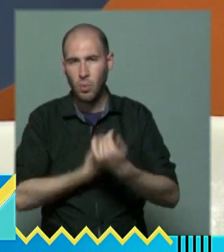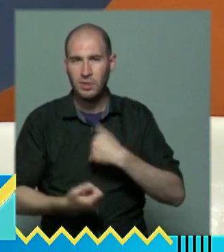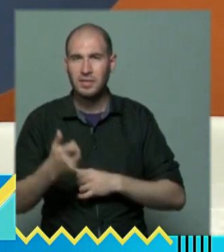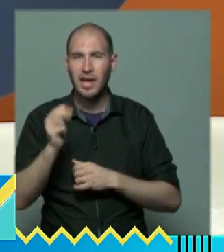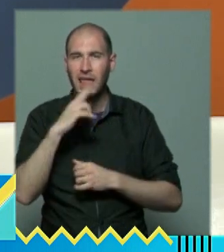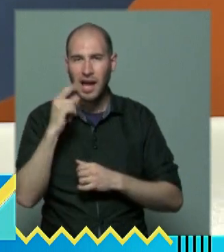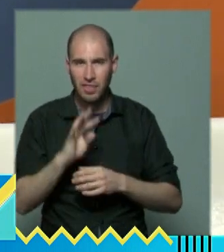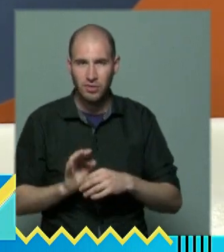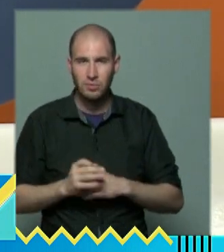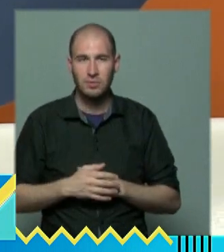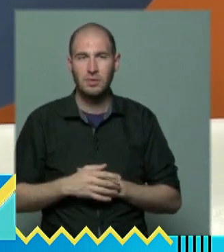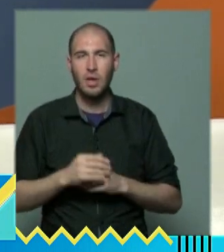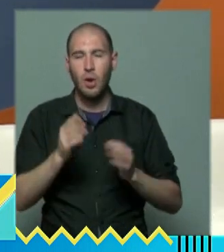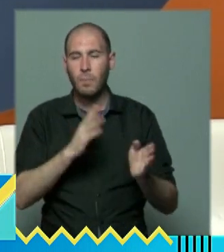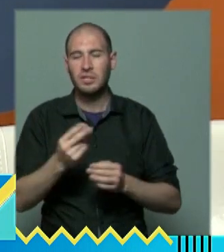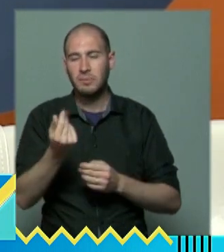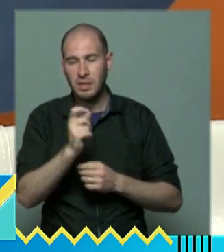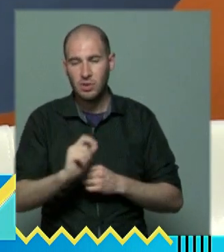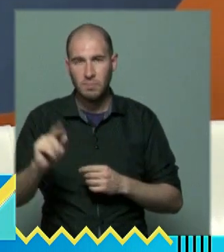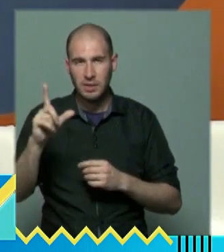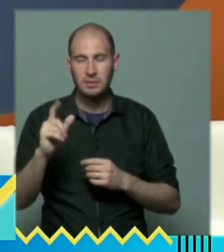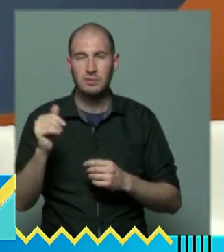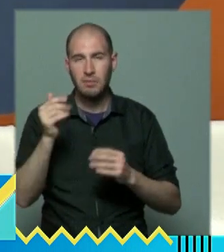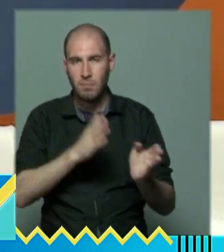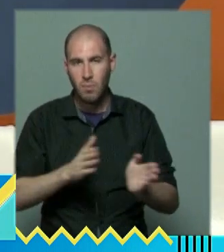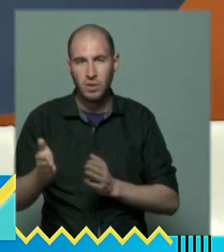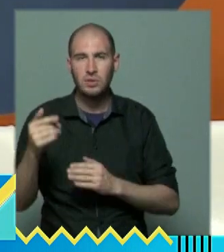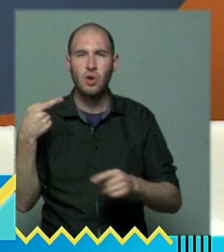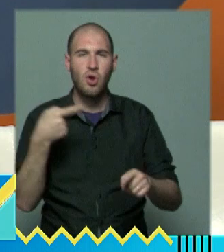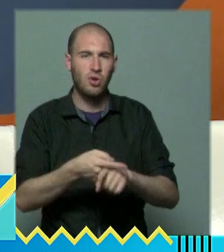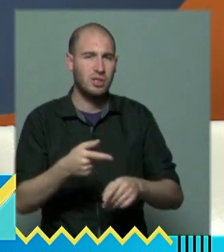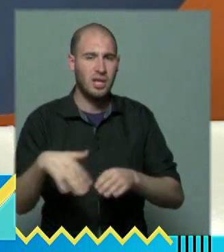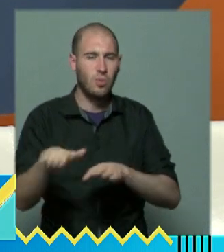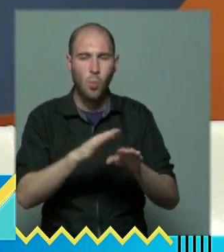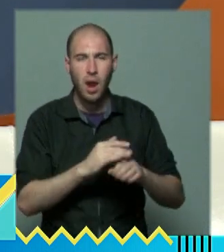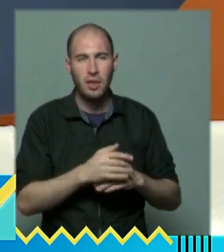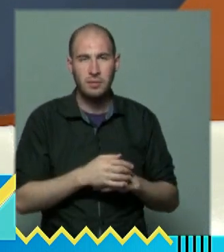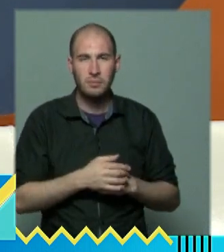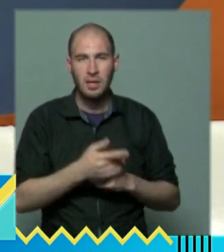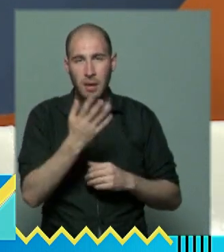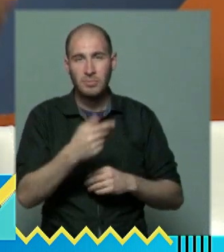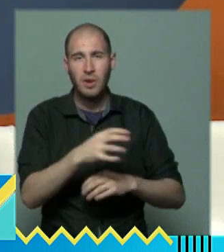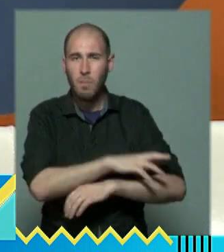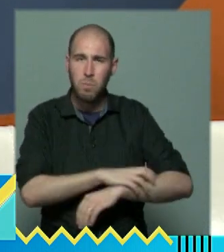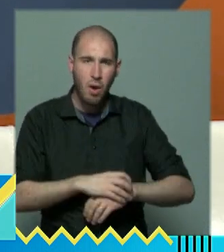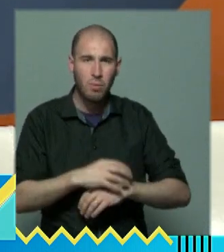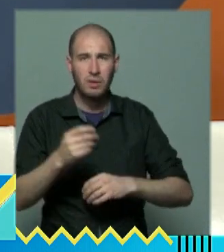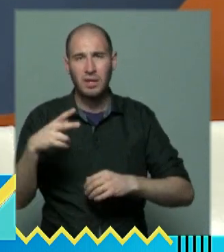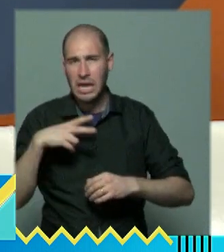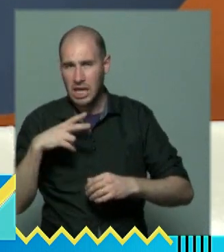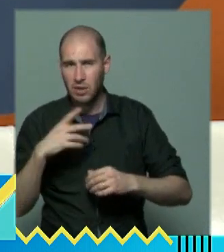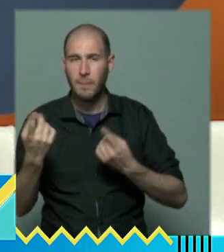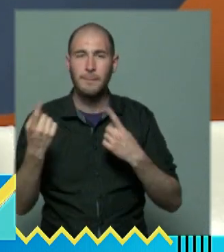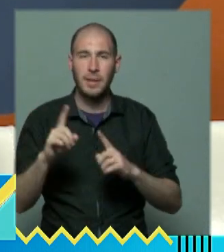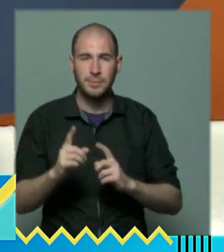Alejandro recién, digo, y los procesos de inflación, y que los procesos de inflación evidentemente golpean por igual al más carenciado que al rico, digo, pero